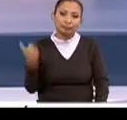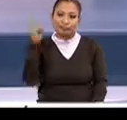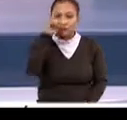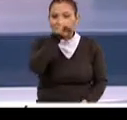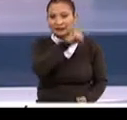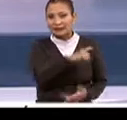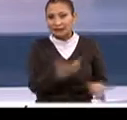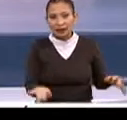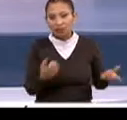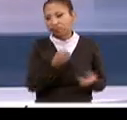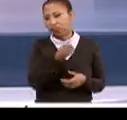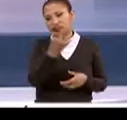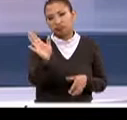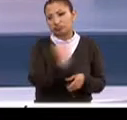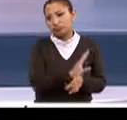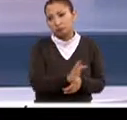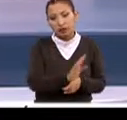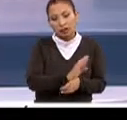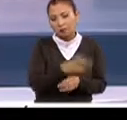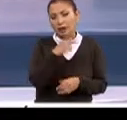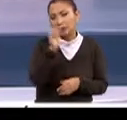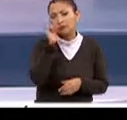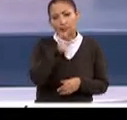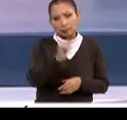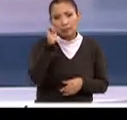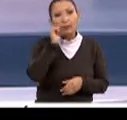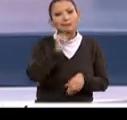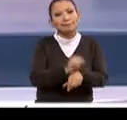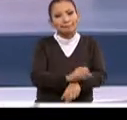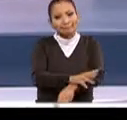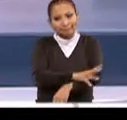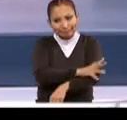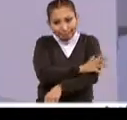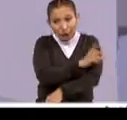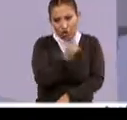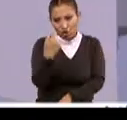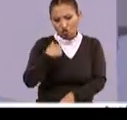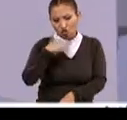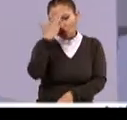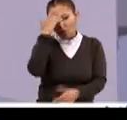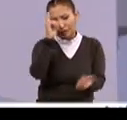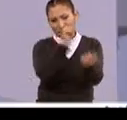Complicado como cualquier película, pero siempre emocionante. Cuando yo